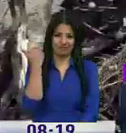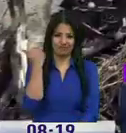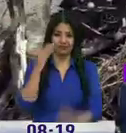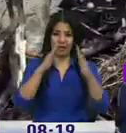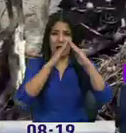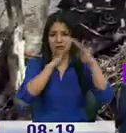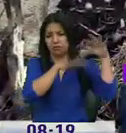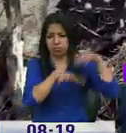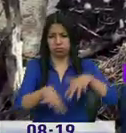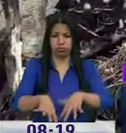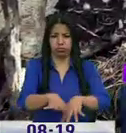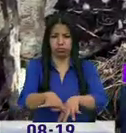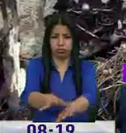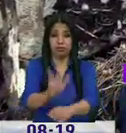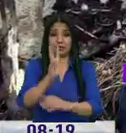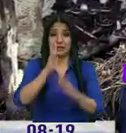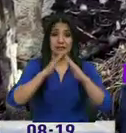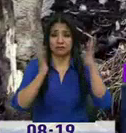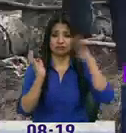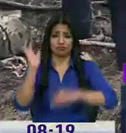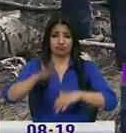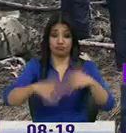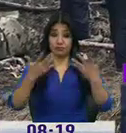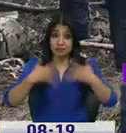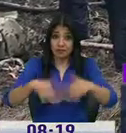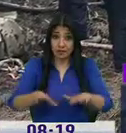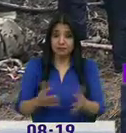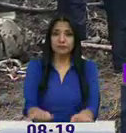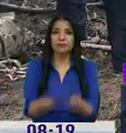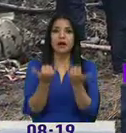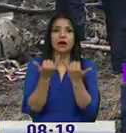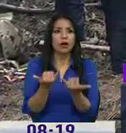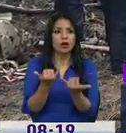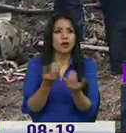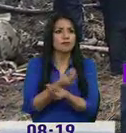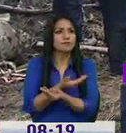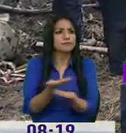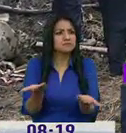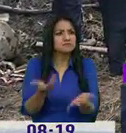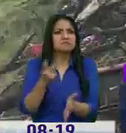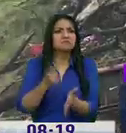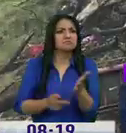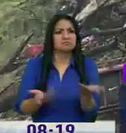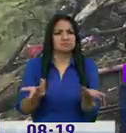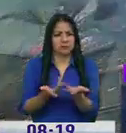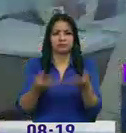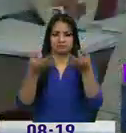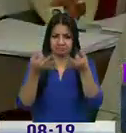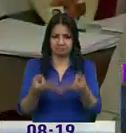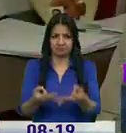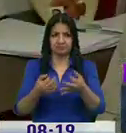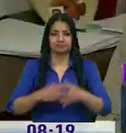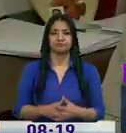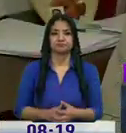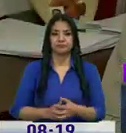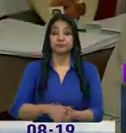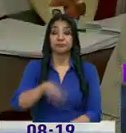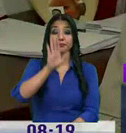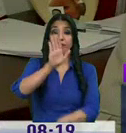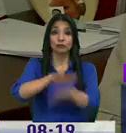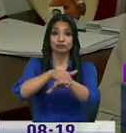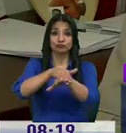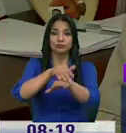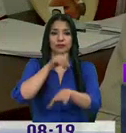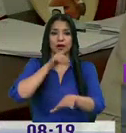casas sepultadas y otras tres viviendas afectadas, hoy ya se conoce a ciencia cierta que produjo la caída de tierra. El causal de todo esto es